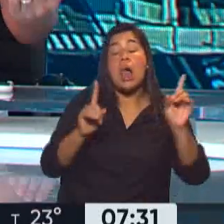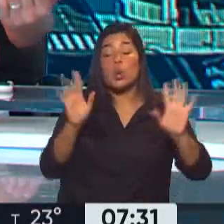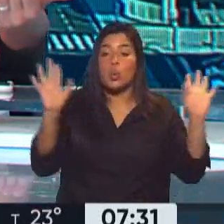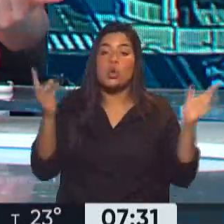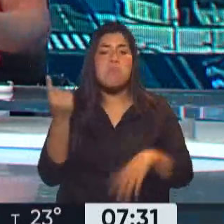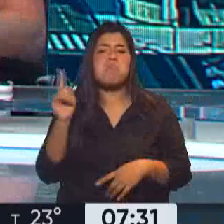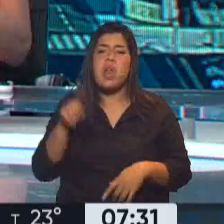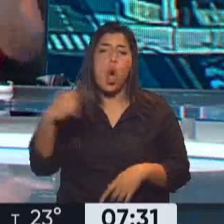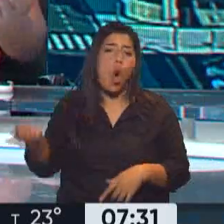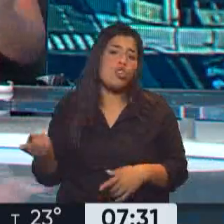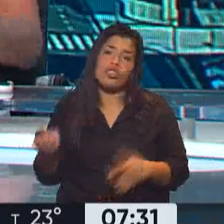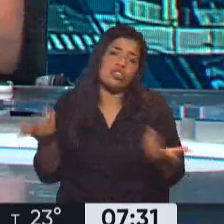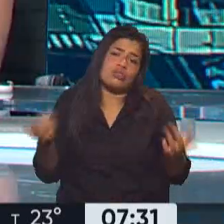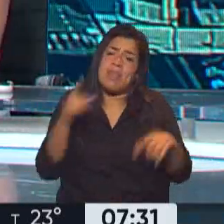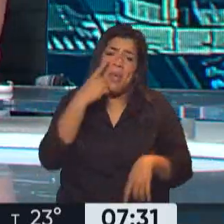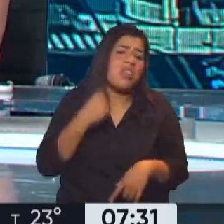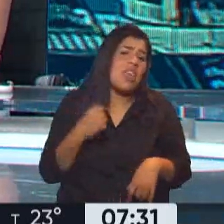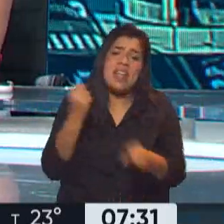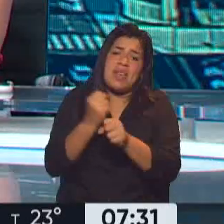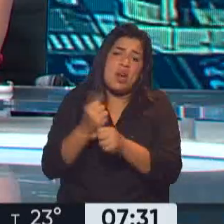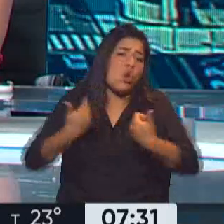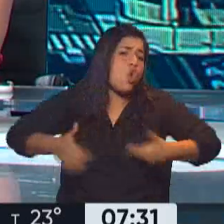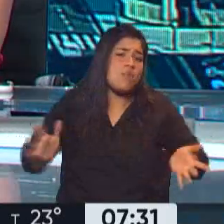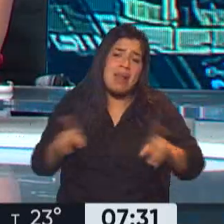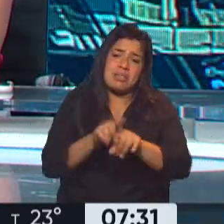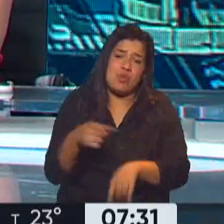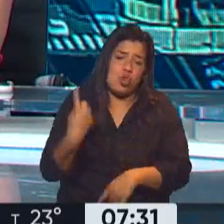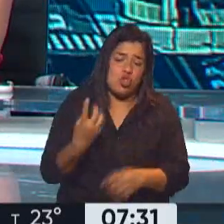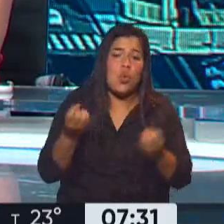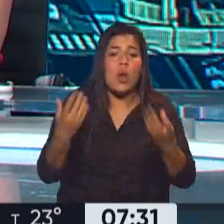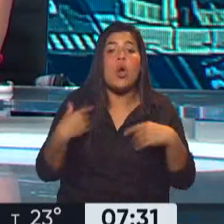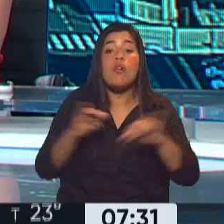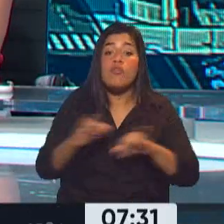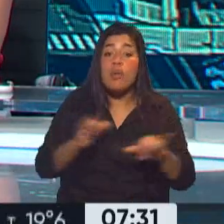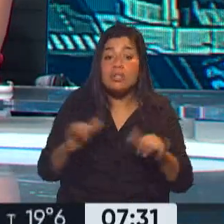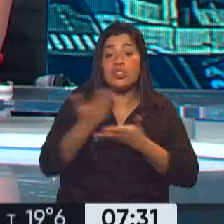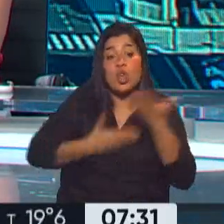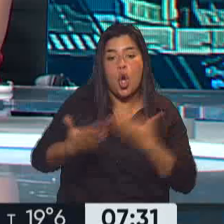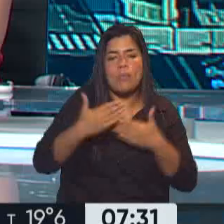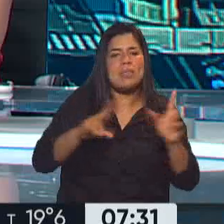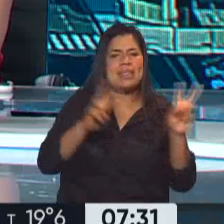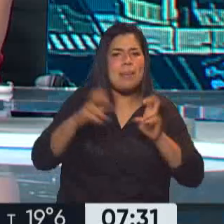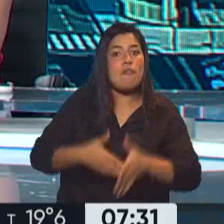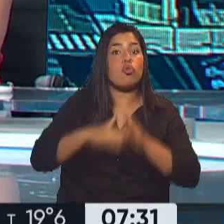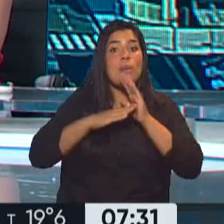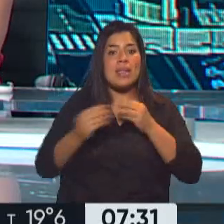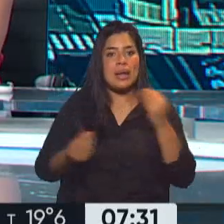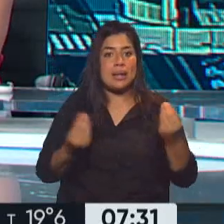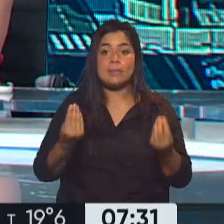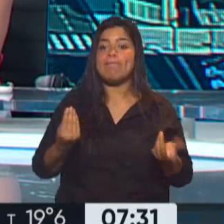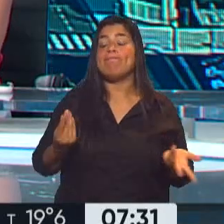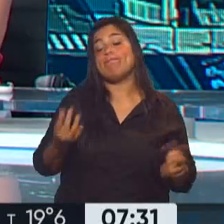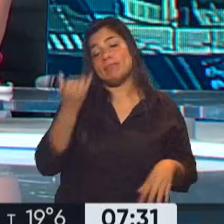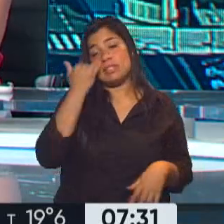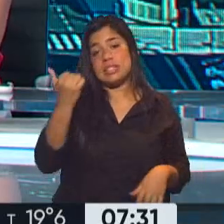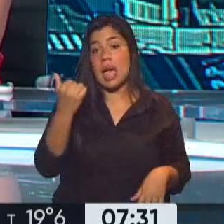es una jornada laboral como la nuestra, así que compartimos con ustedes toda la información. Y uno de esos temas fundamentales tiene que ver con los cambios que han sido